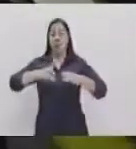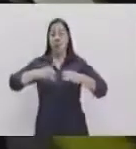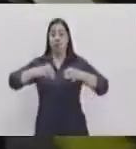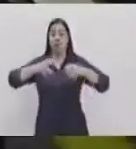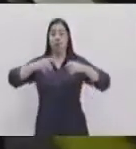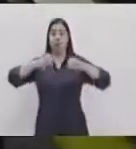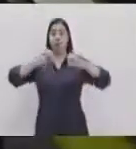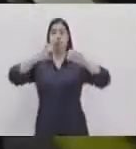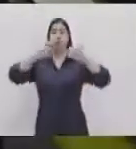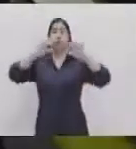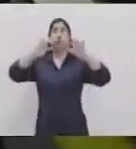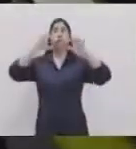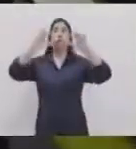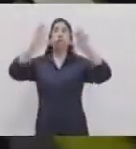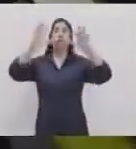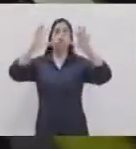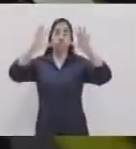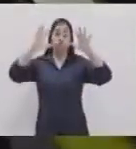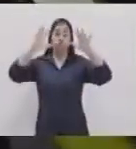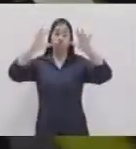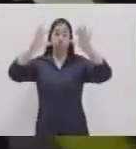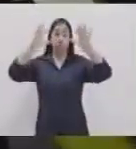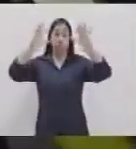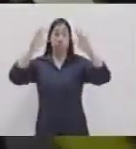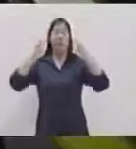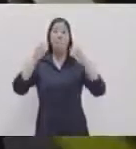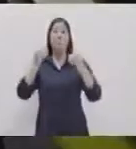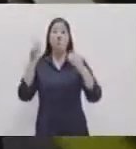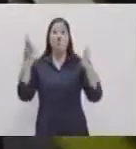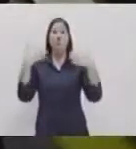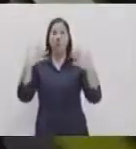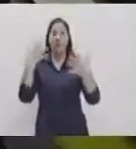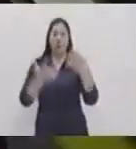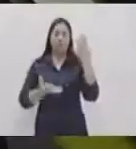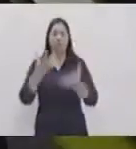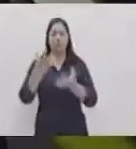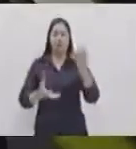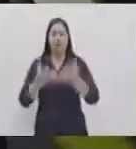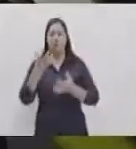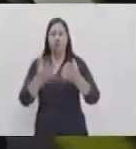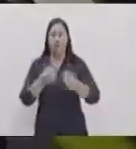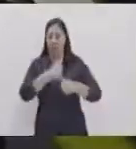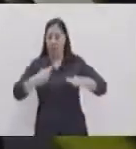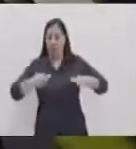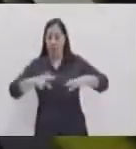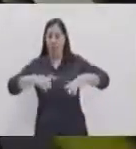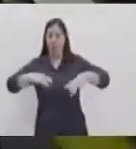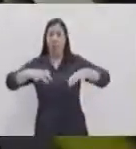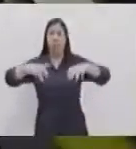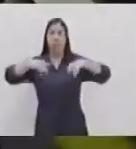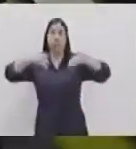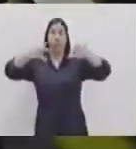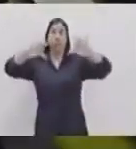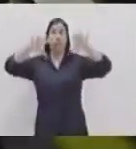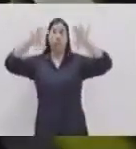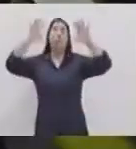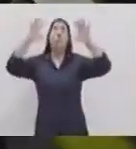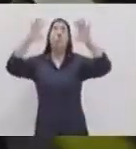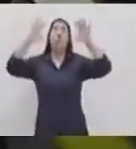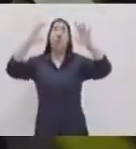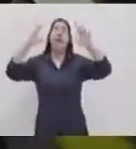la superficie en estado gaseoso, debido a las temperaturas viene esta, de nuevo baja y